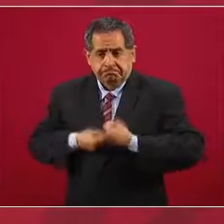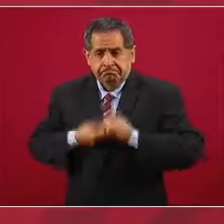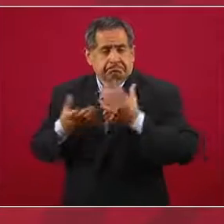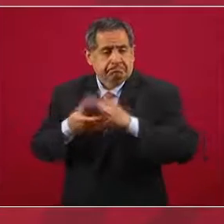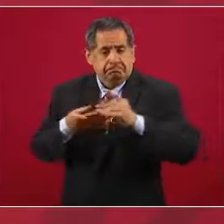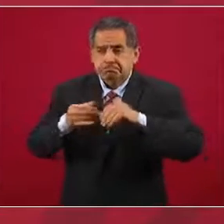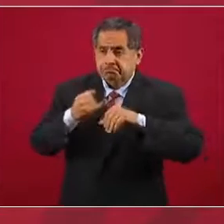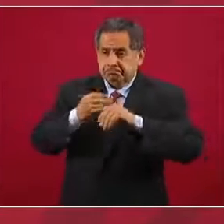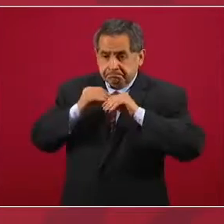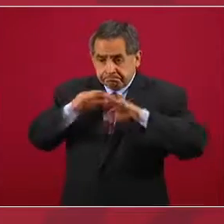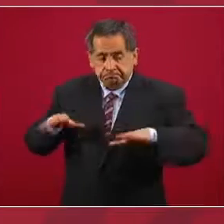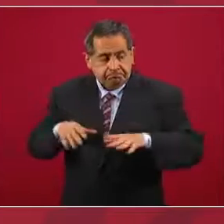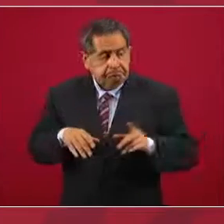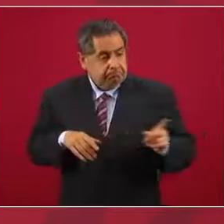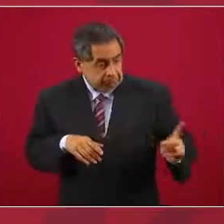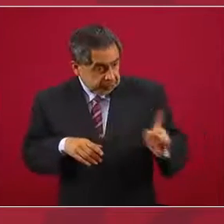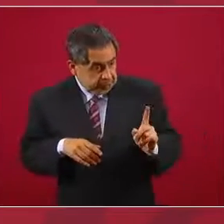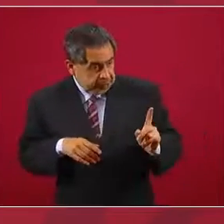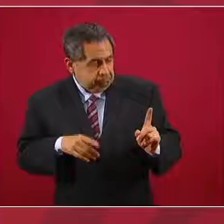informar,